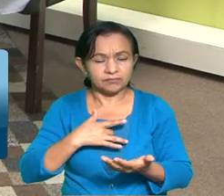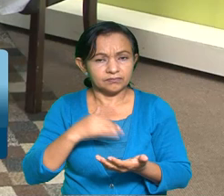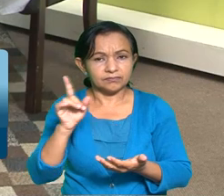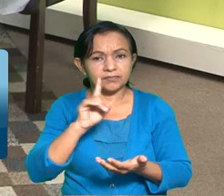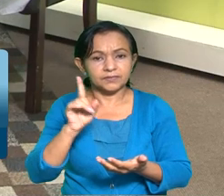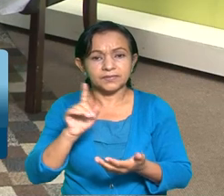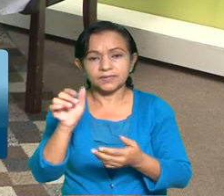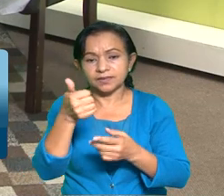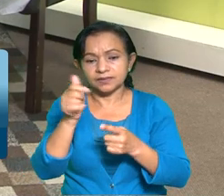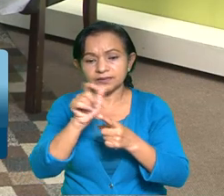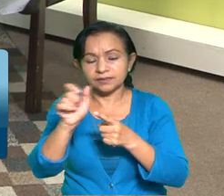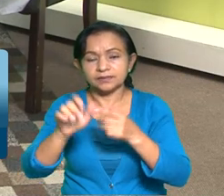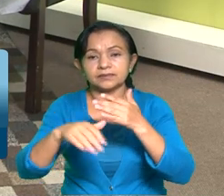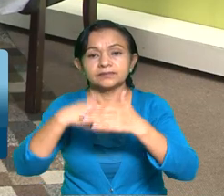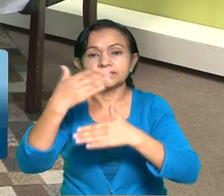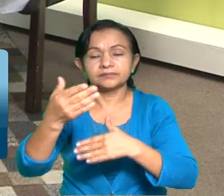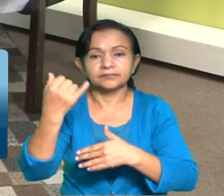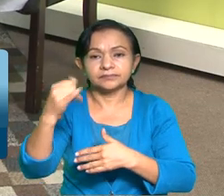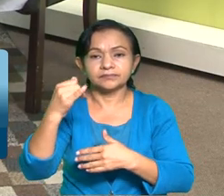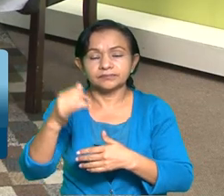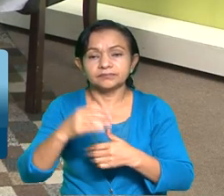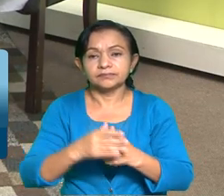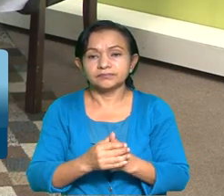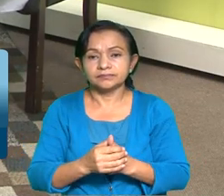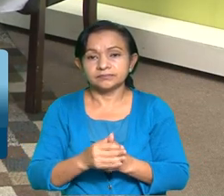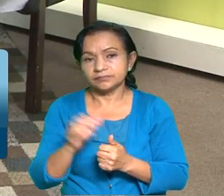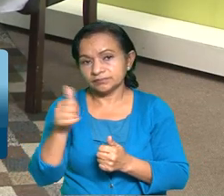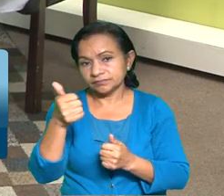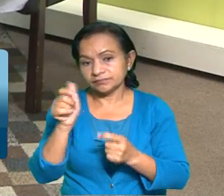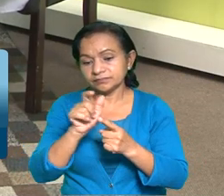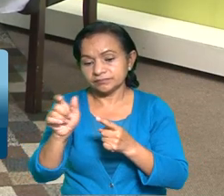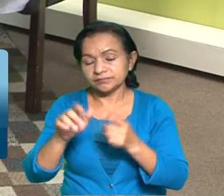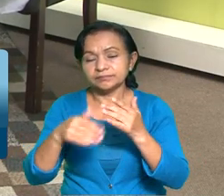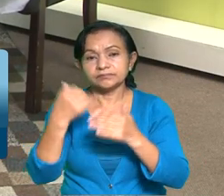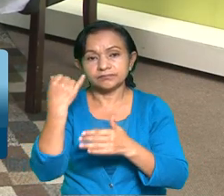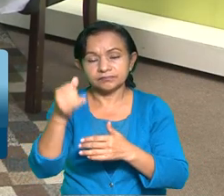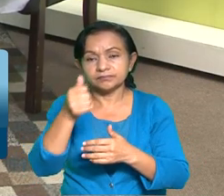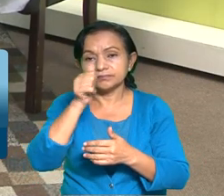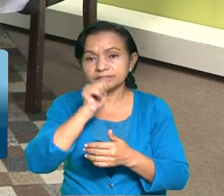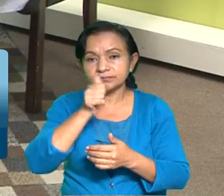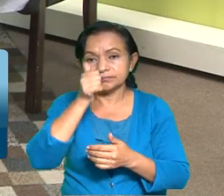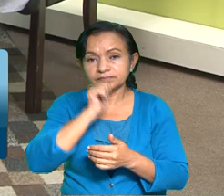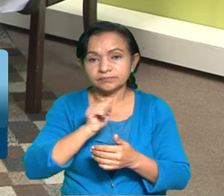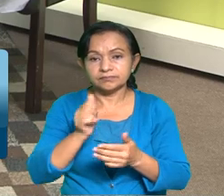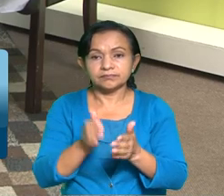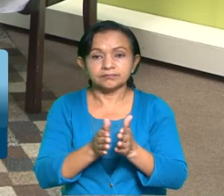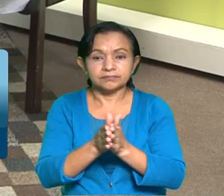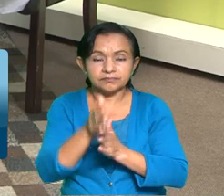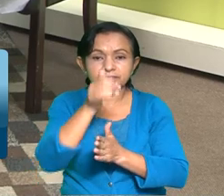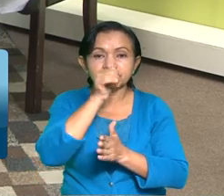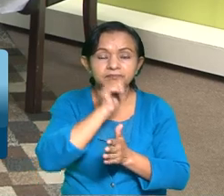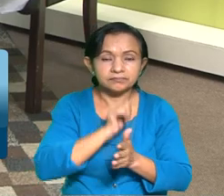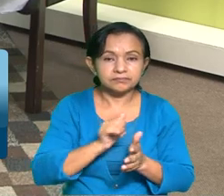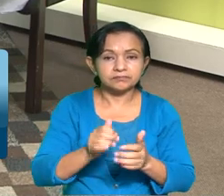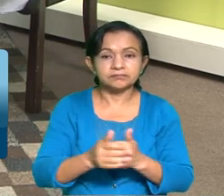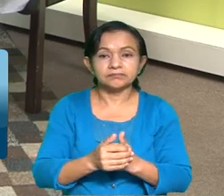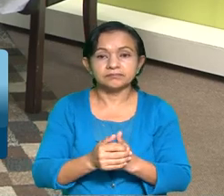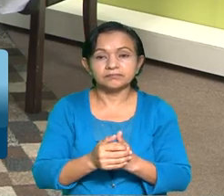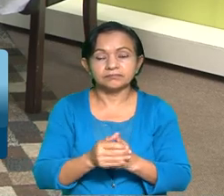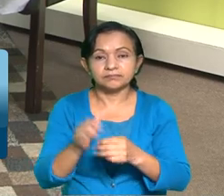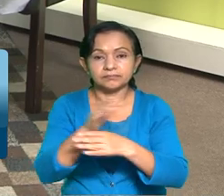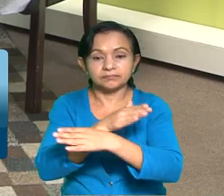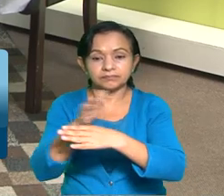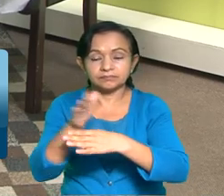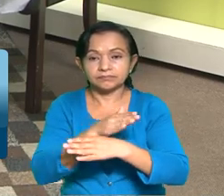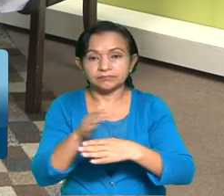ya se le puede dar agua al niño o no? Sí, perfectamente. Después de los 6 meses sí, se le puede dar agüita, se le puede dar refresco. Fresquito. Así es,